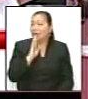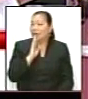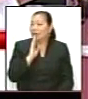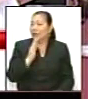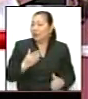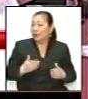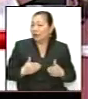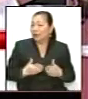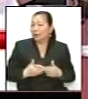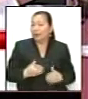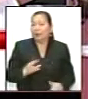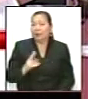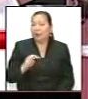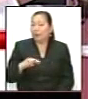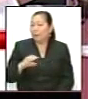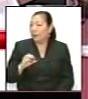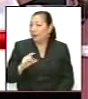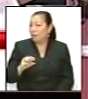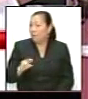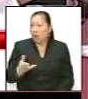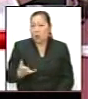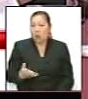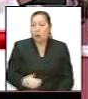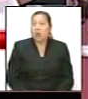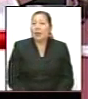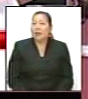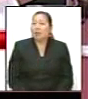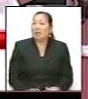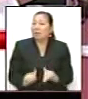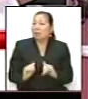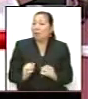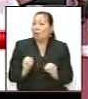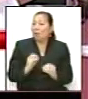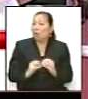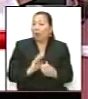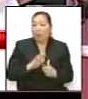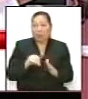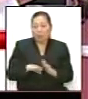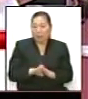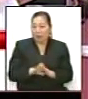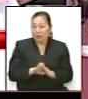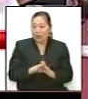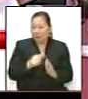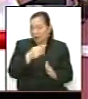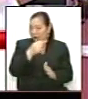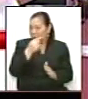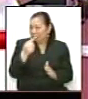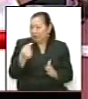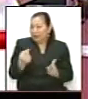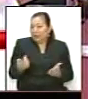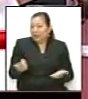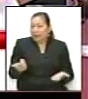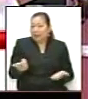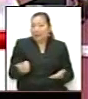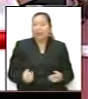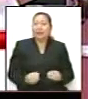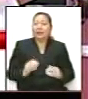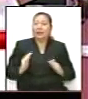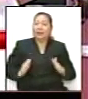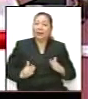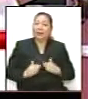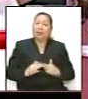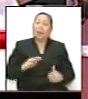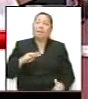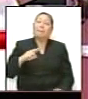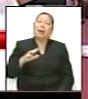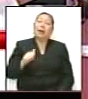la quebrada del Quirripano, que existe en Pampas de Huawei, que dejó destruidos centros poblados terriblemente, la quebrada del